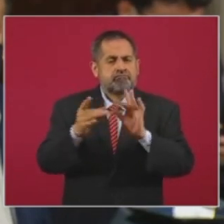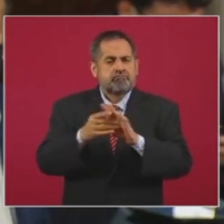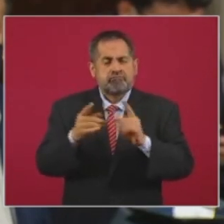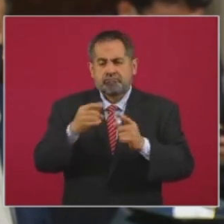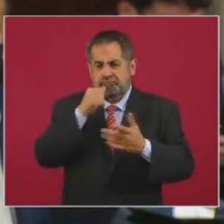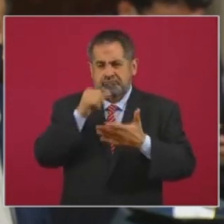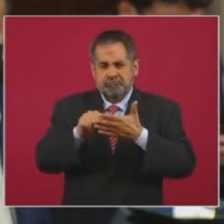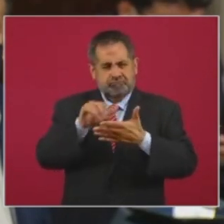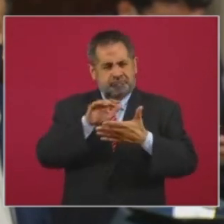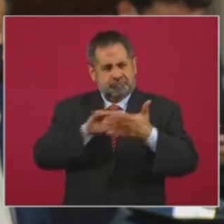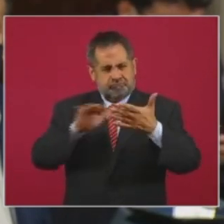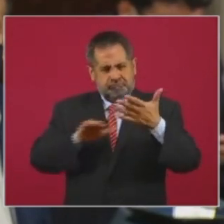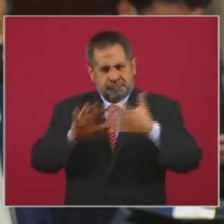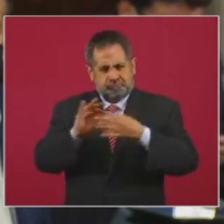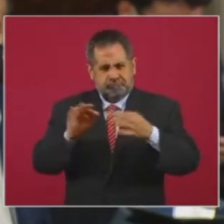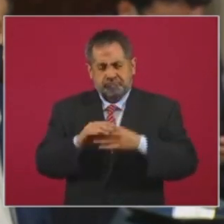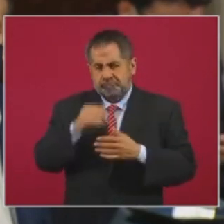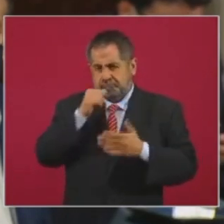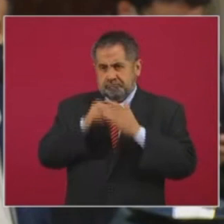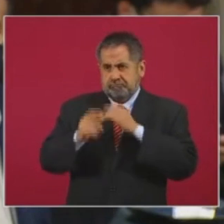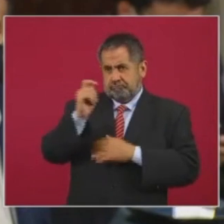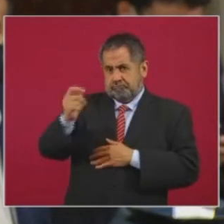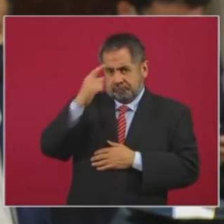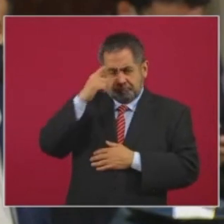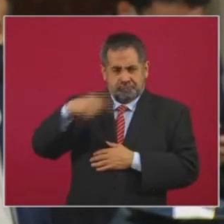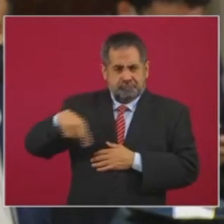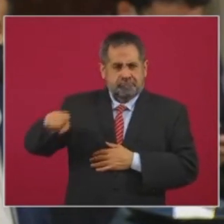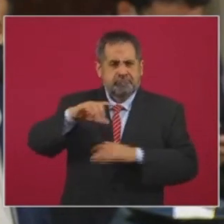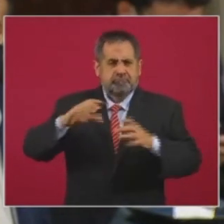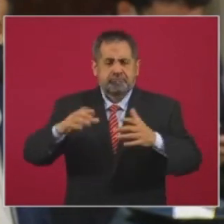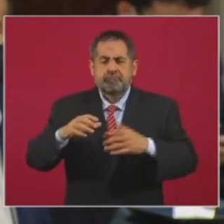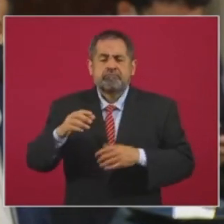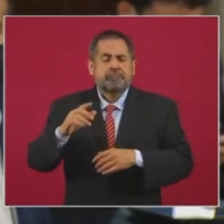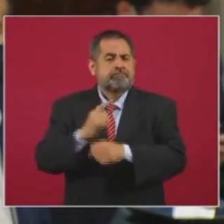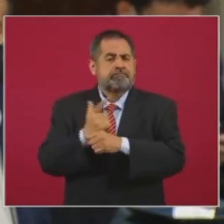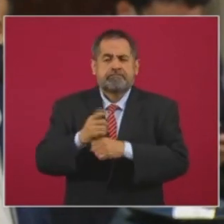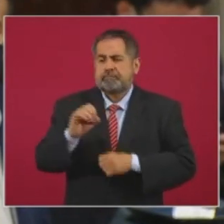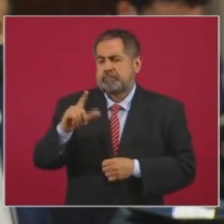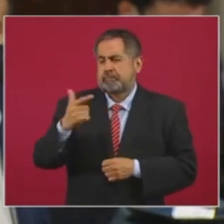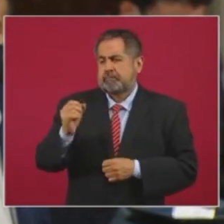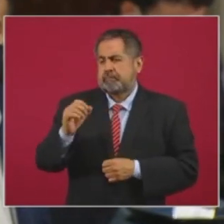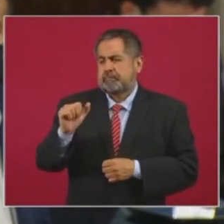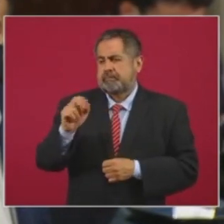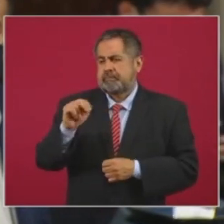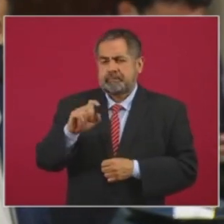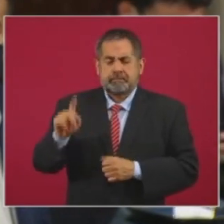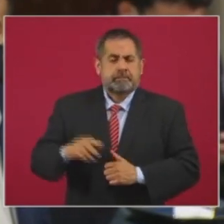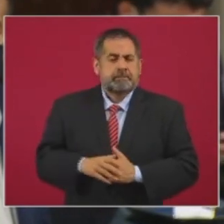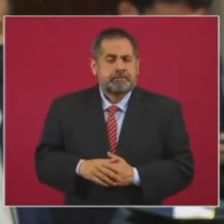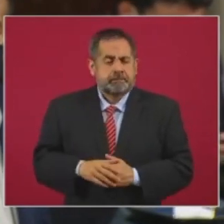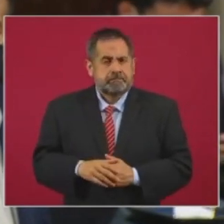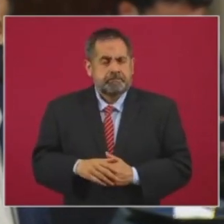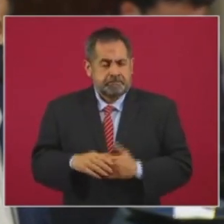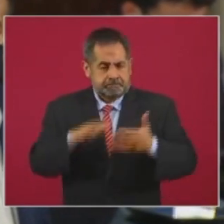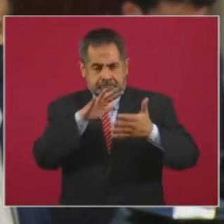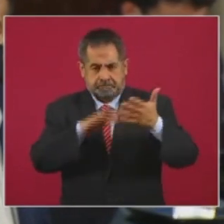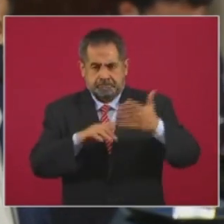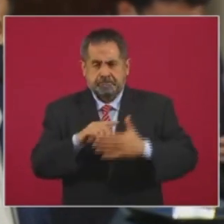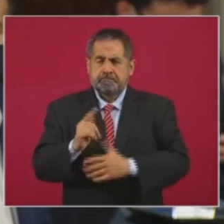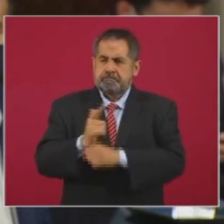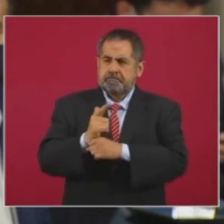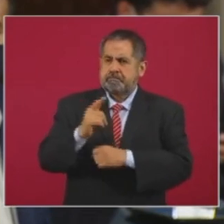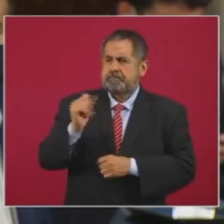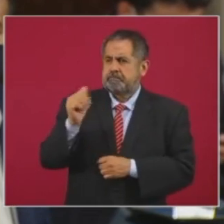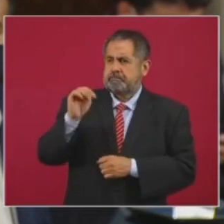carta rápida dirigida a usted y a la licenciada Olga Sánchez Cordero. Licenciado Andrés Manuel López Obrador, presidente de